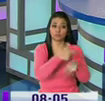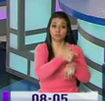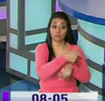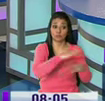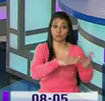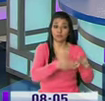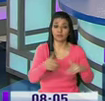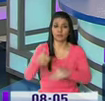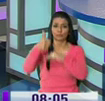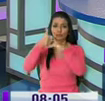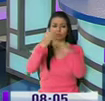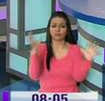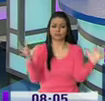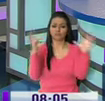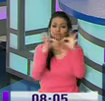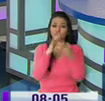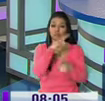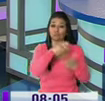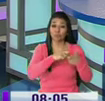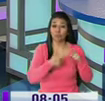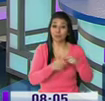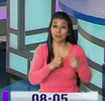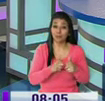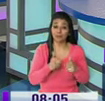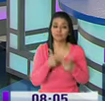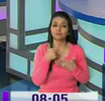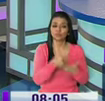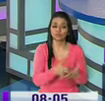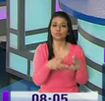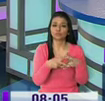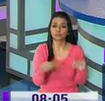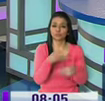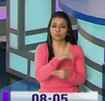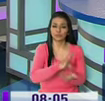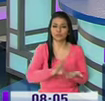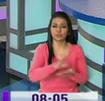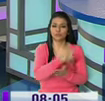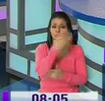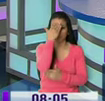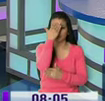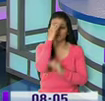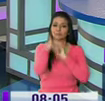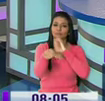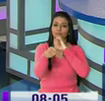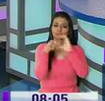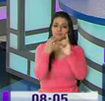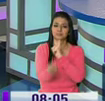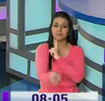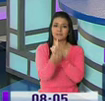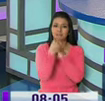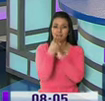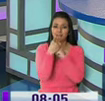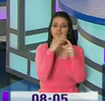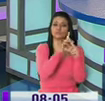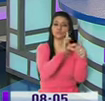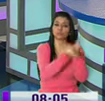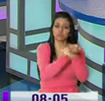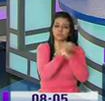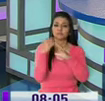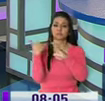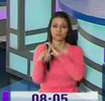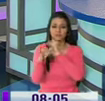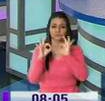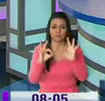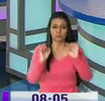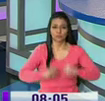porque queremos ayudarles a resolver los problemas que ocurren ahí, en su sector, en su barrio. Así que ya sabe, comuníquese con nosotros, todas las redes abiertas para su disponibilidad.